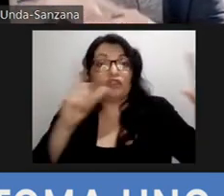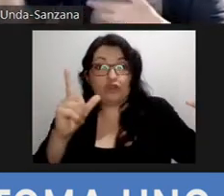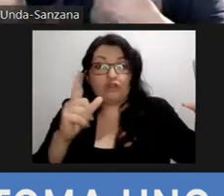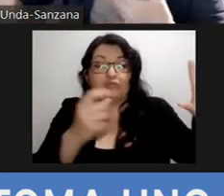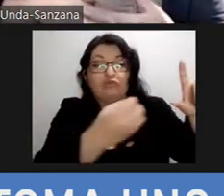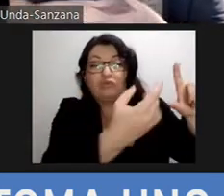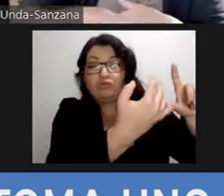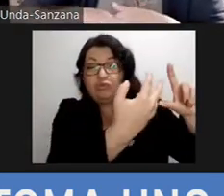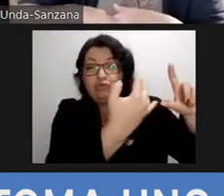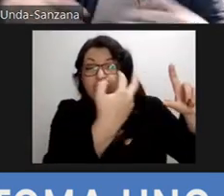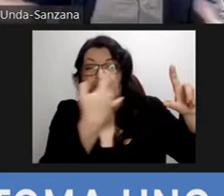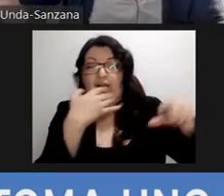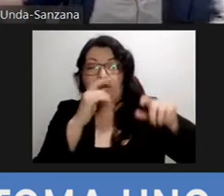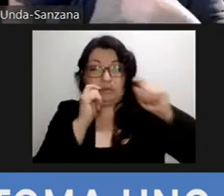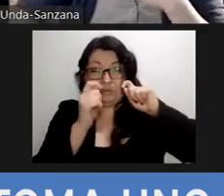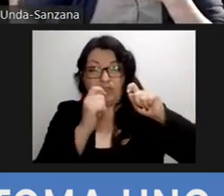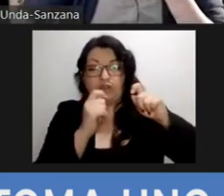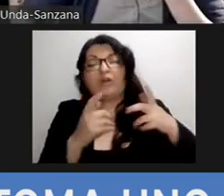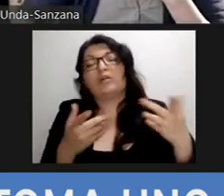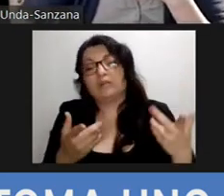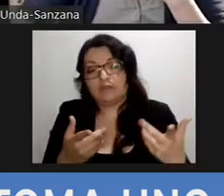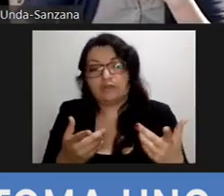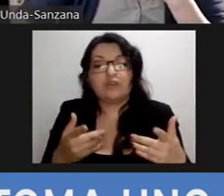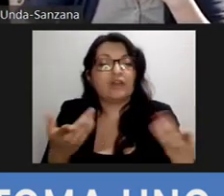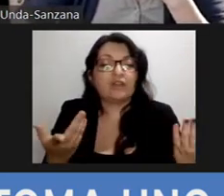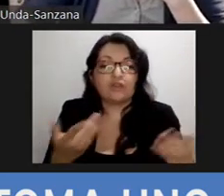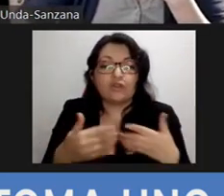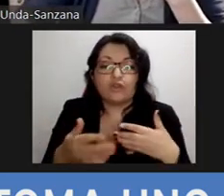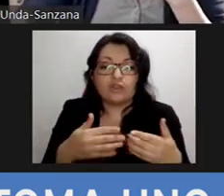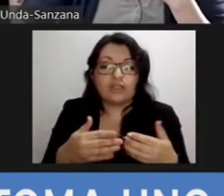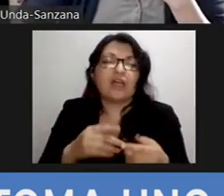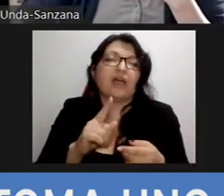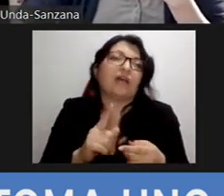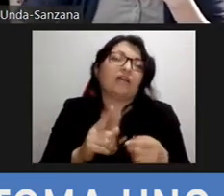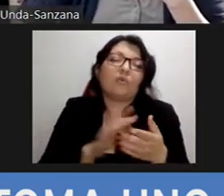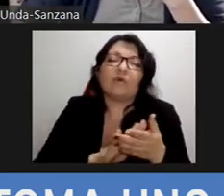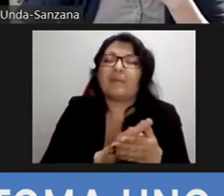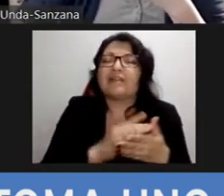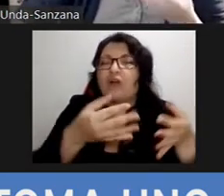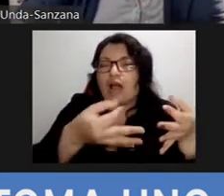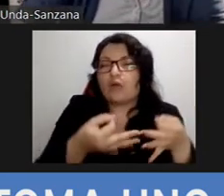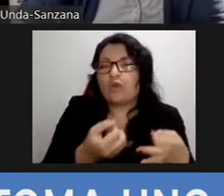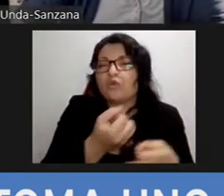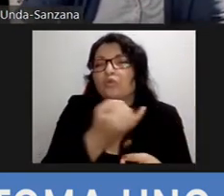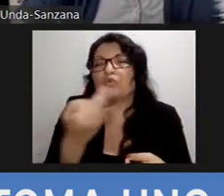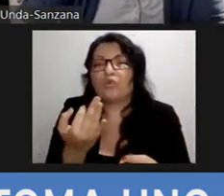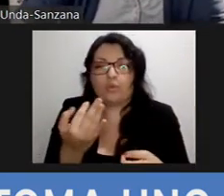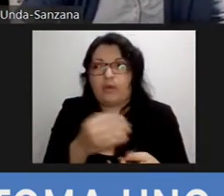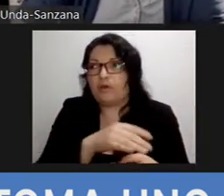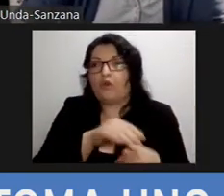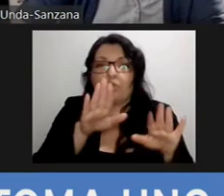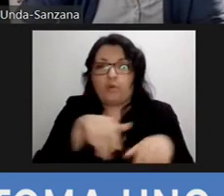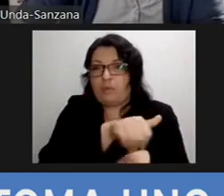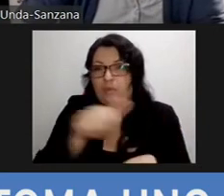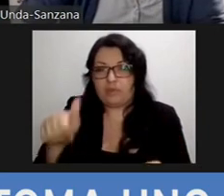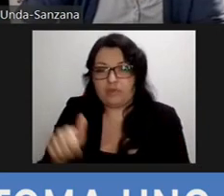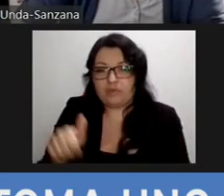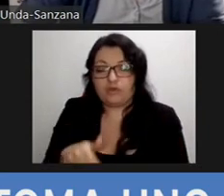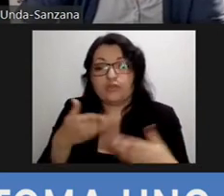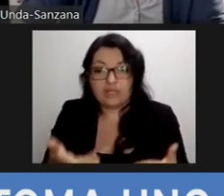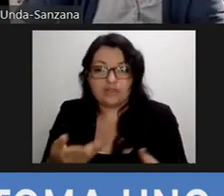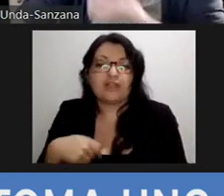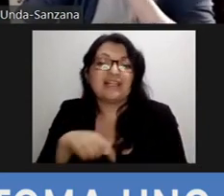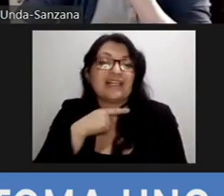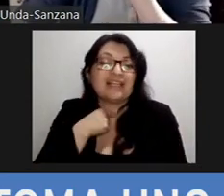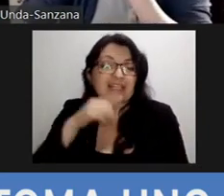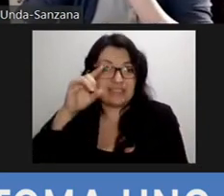la distancia entre el Sol y la Tierra en una unidad de área estándar. Entonces quería ver si esto en el fondo en realidad